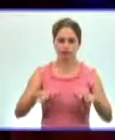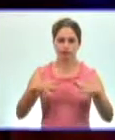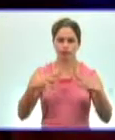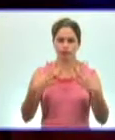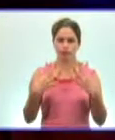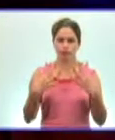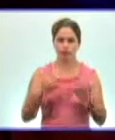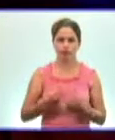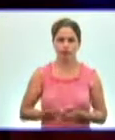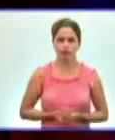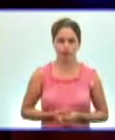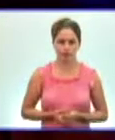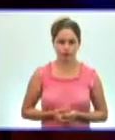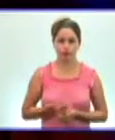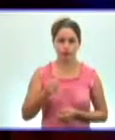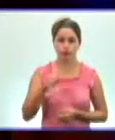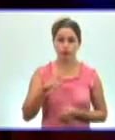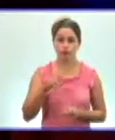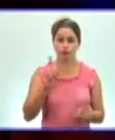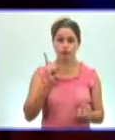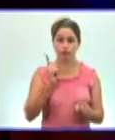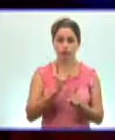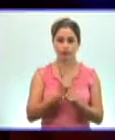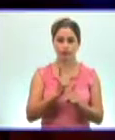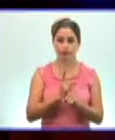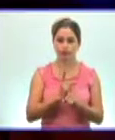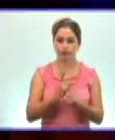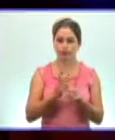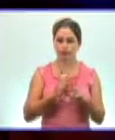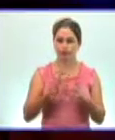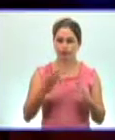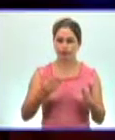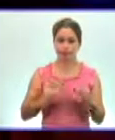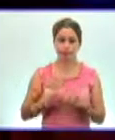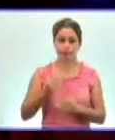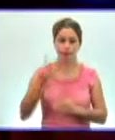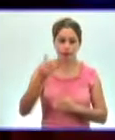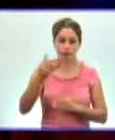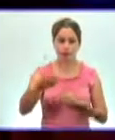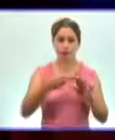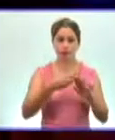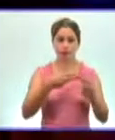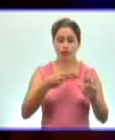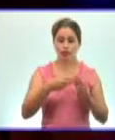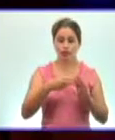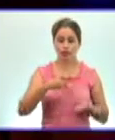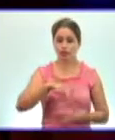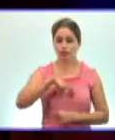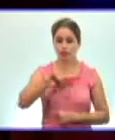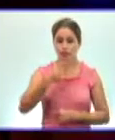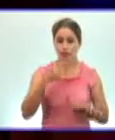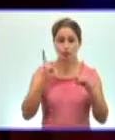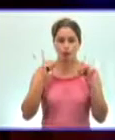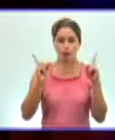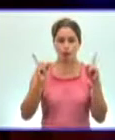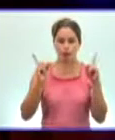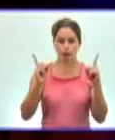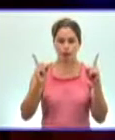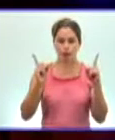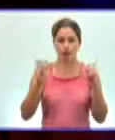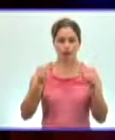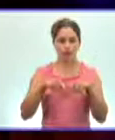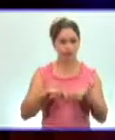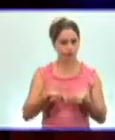Nos reencontramos hoy para transitar el camino de la asignatura Cultura Política. Y juntos, ustedes y